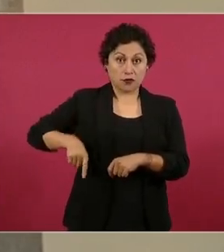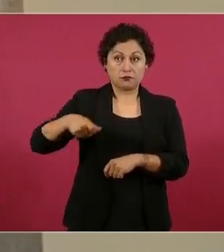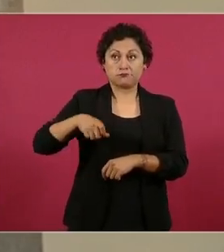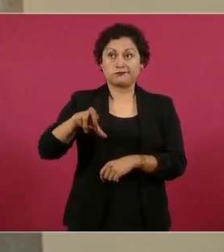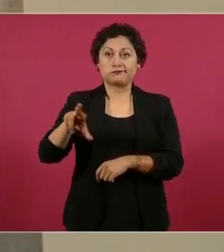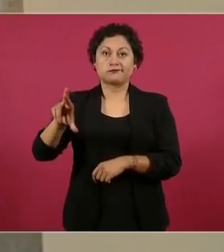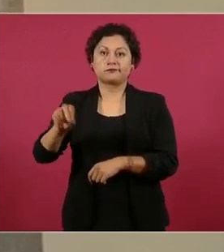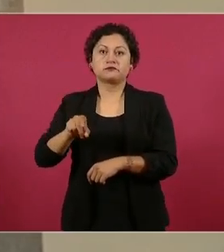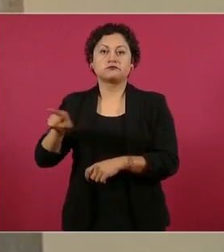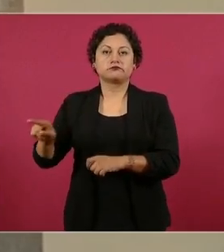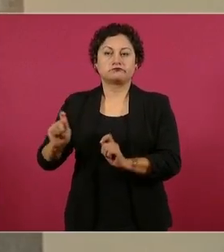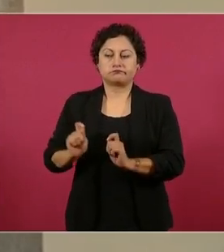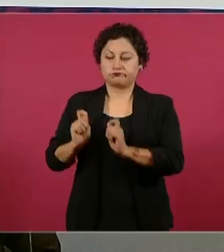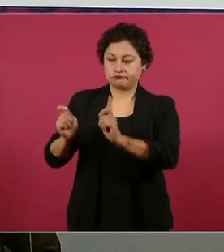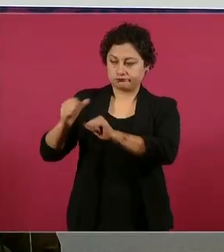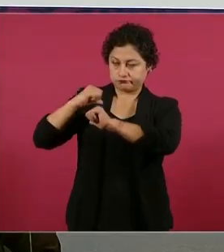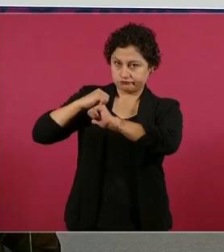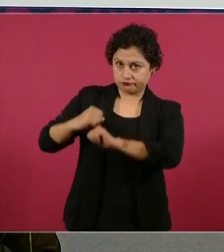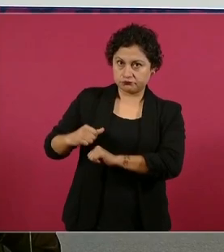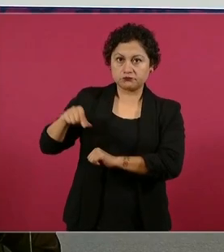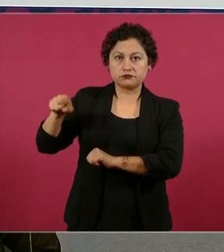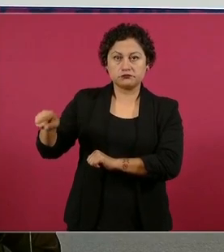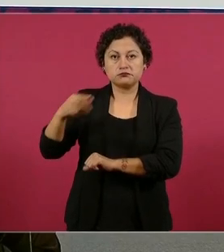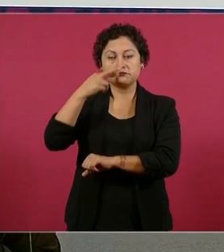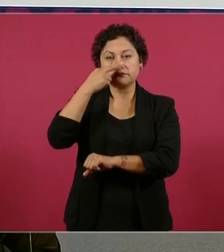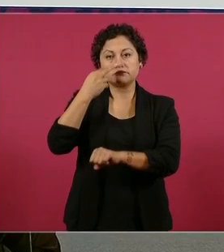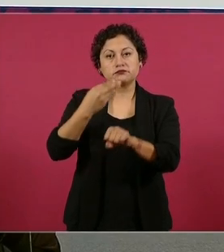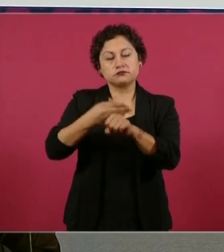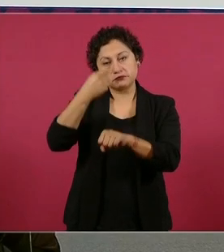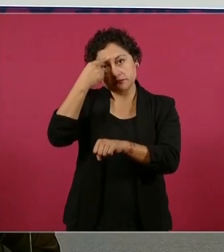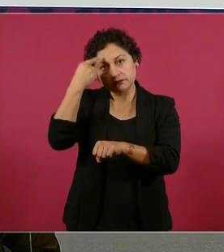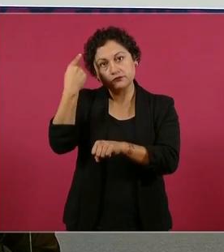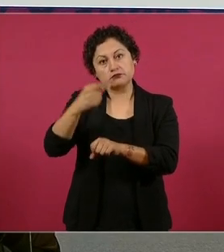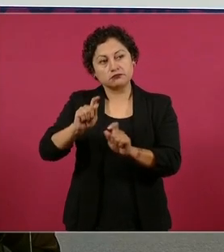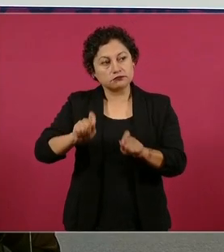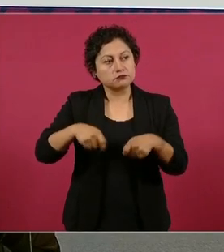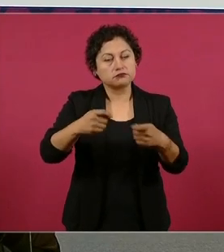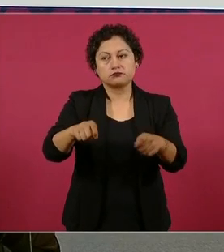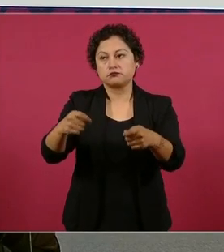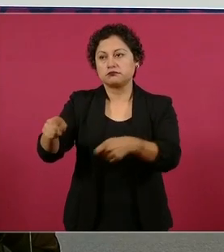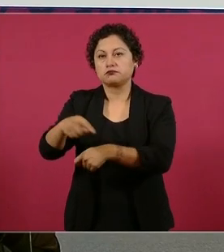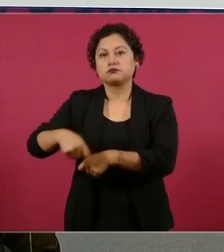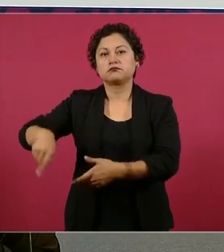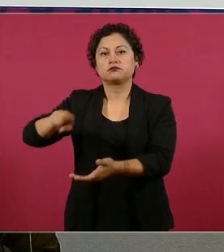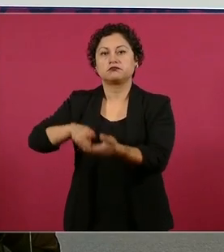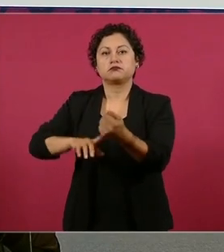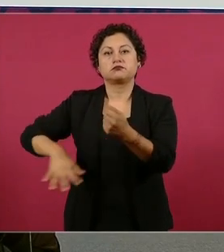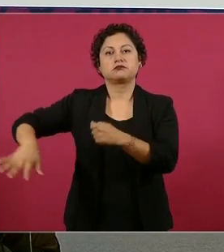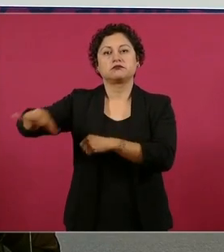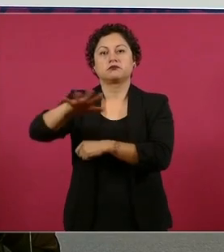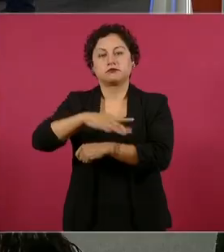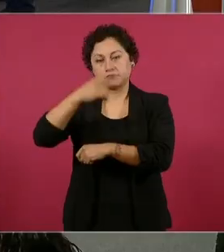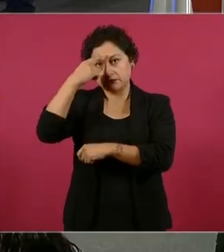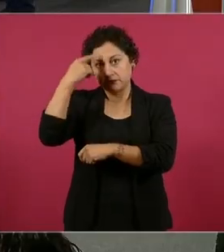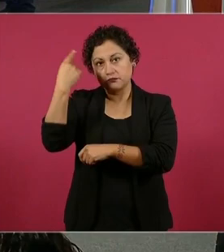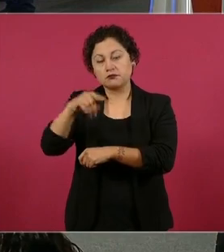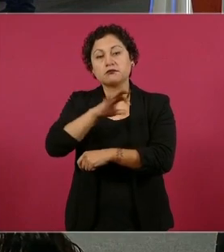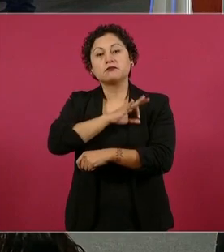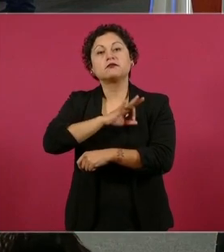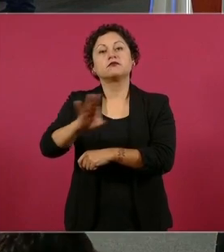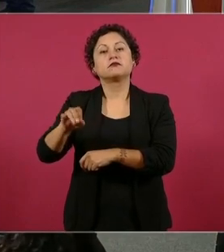recursos y entregar refaccionamientos, sobre todo, y barreras de contención a Secretaría de Marina. La siguiente, por